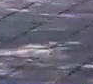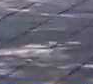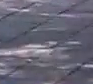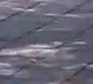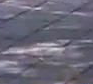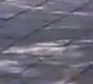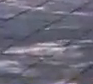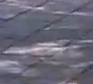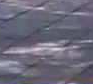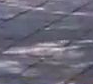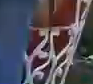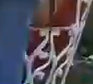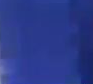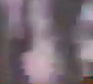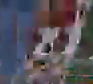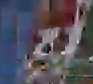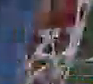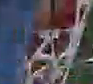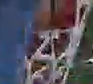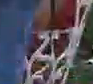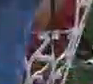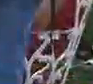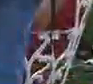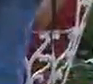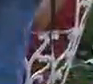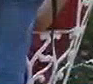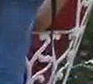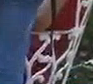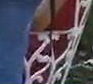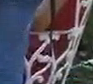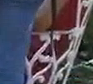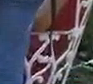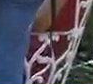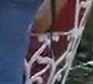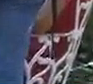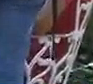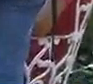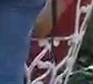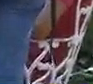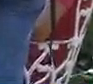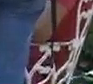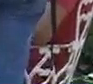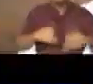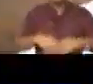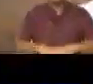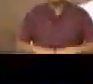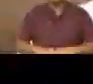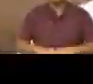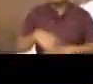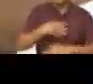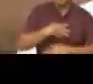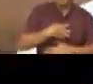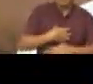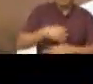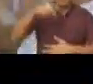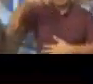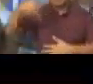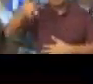los docentes y estudiantes dejaran de estar en incertidumbre. Desde nuestra bancada del